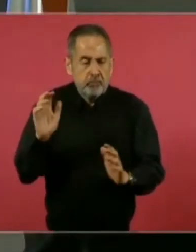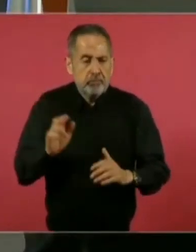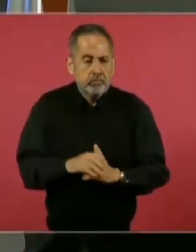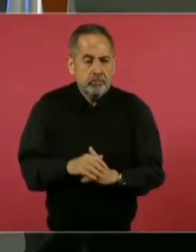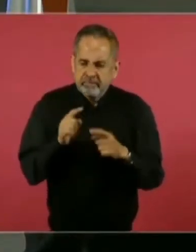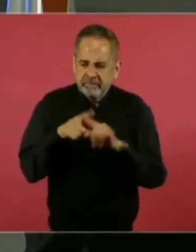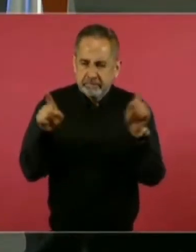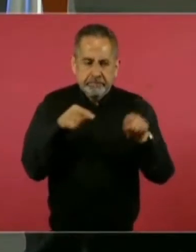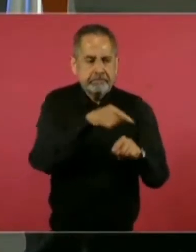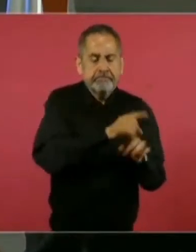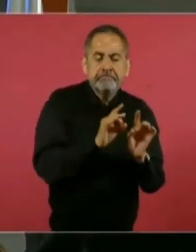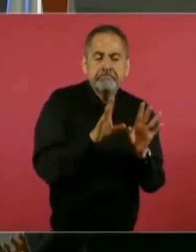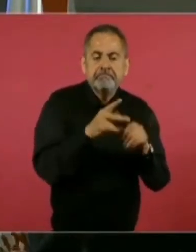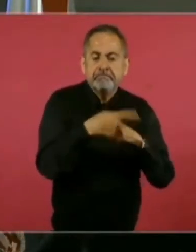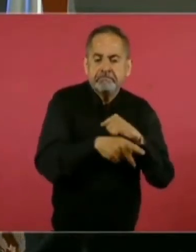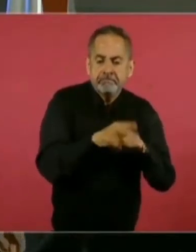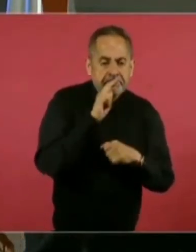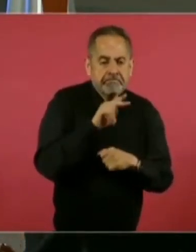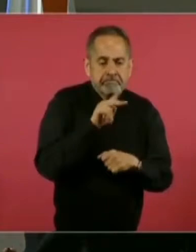distinto